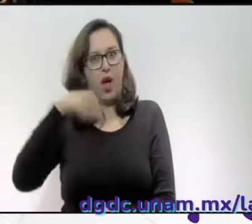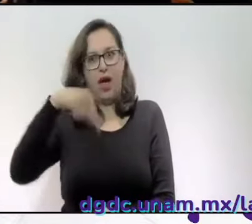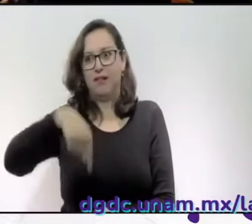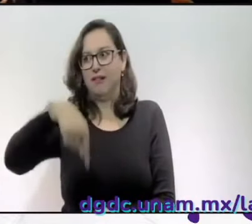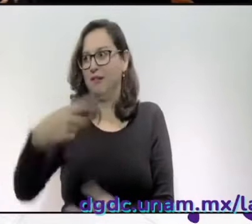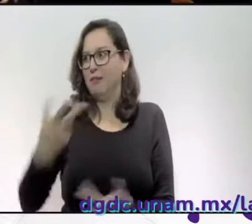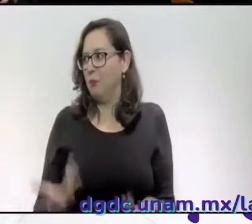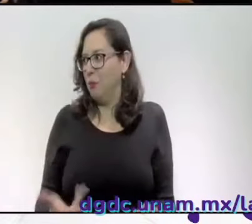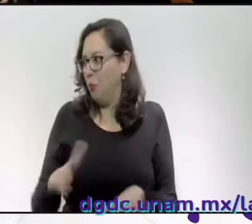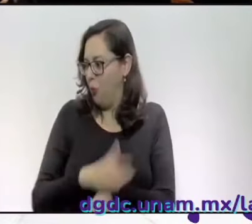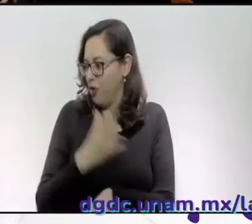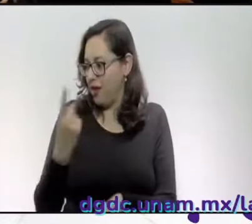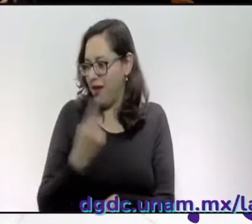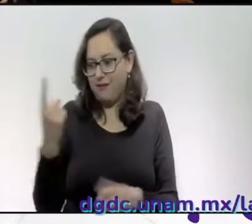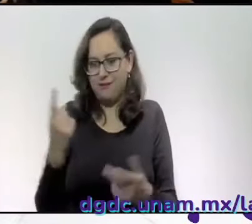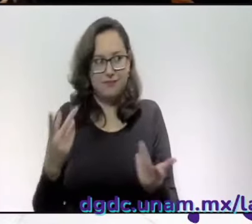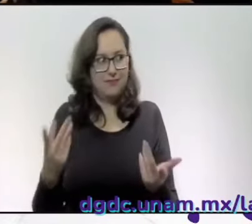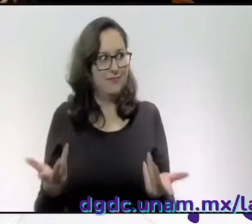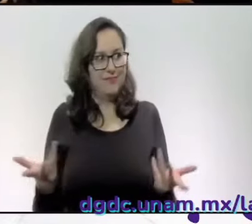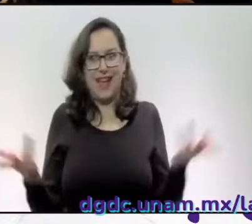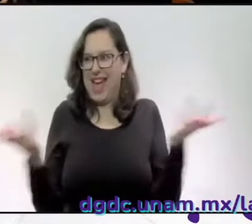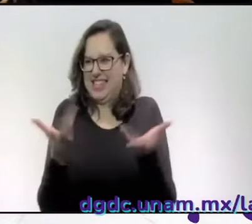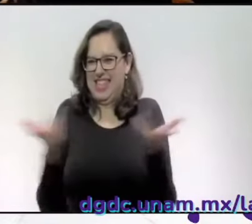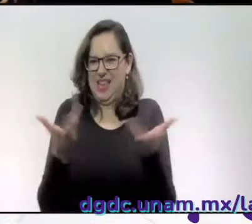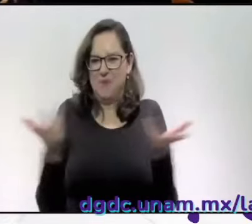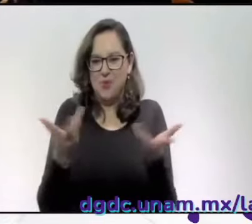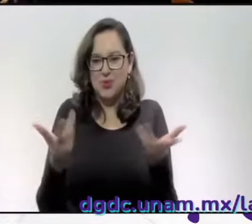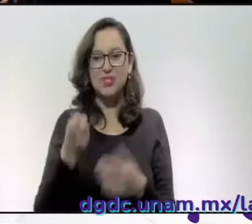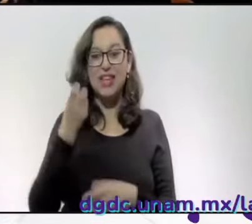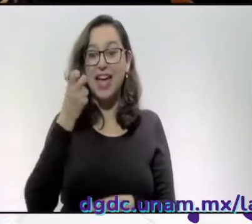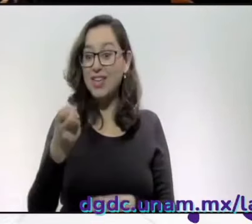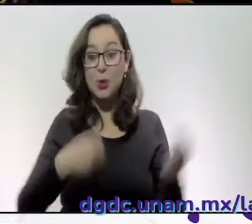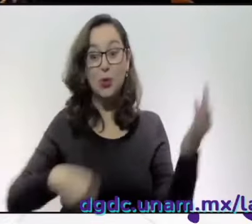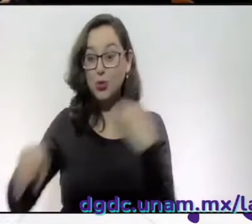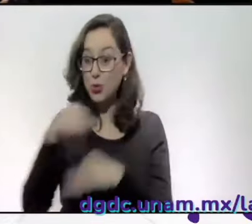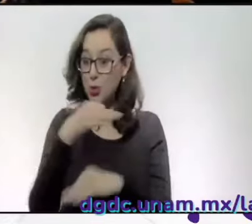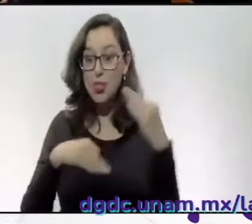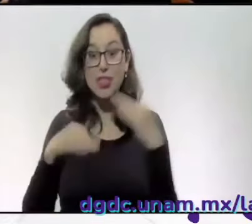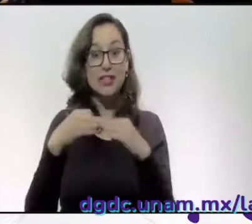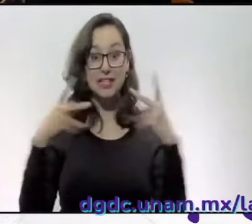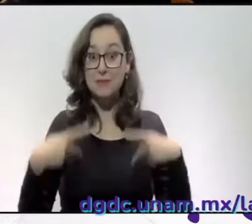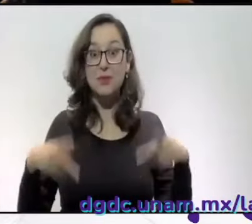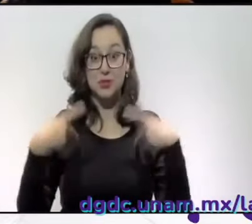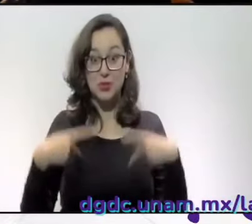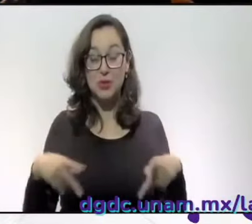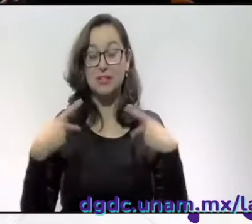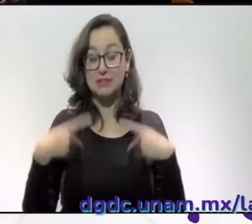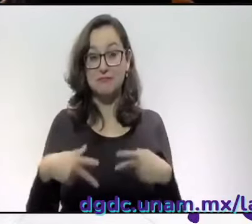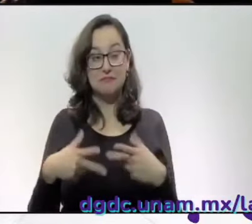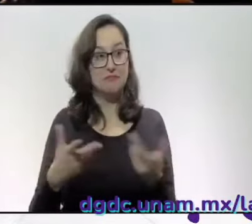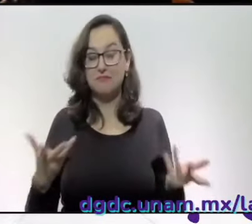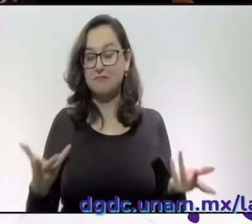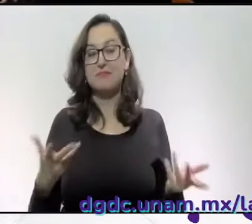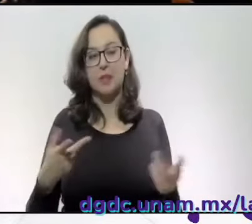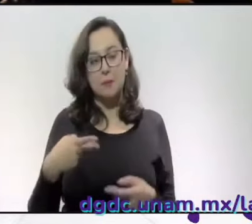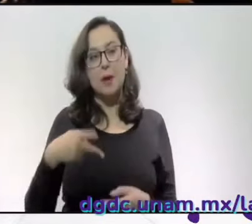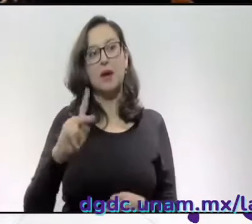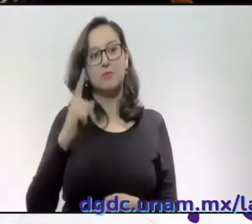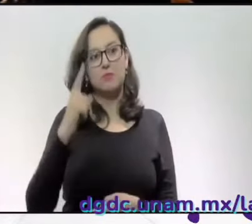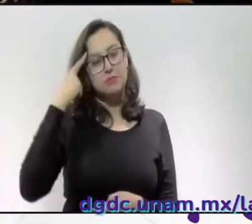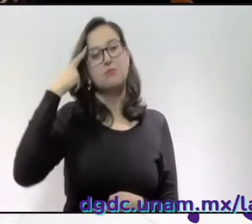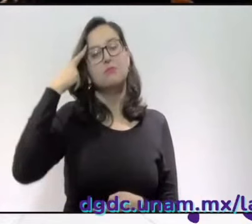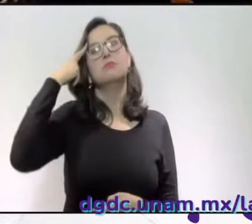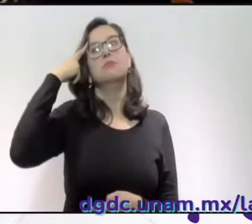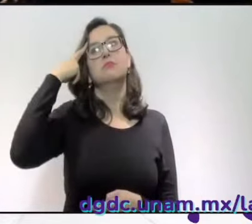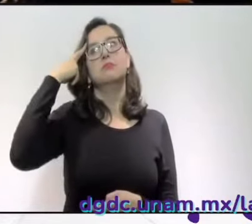por qué existo. Entonces, creo que es una pregunta cosmológica, no es una pregunta religiosa, también es religiosa, pero es cosmológica. Y